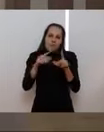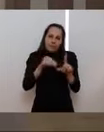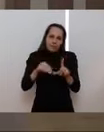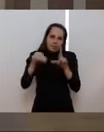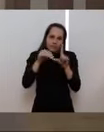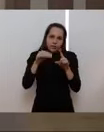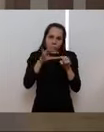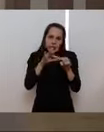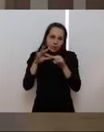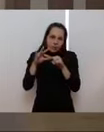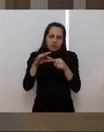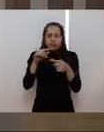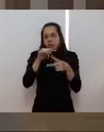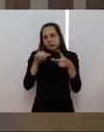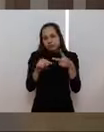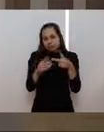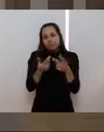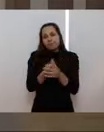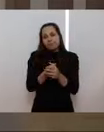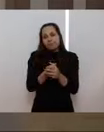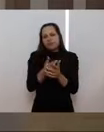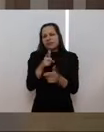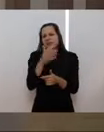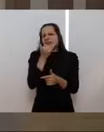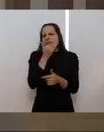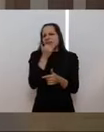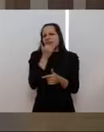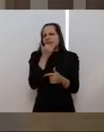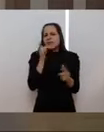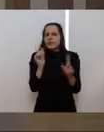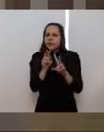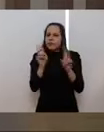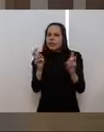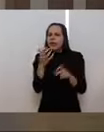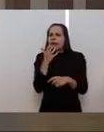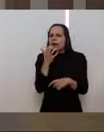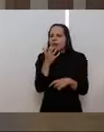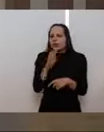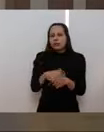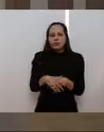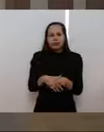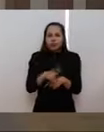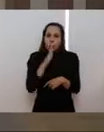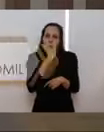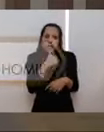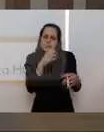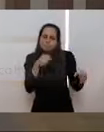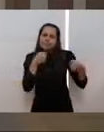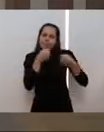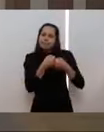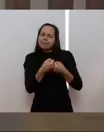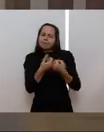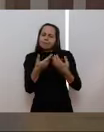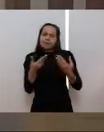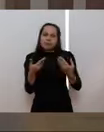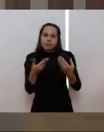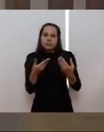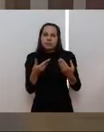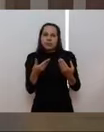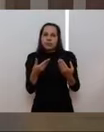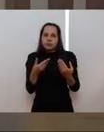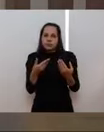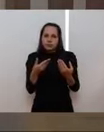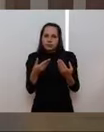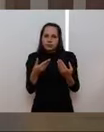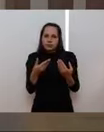especialidad qué sucede en el escenario en que no existe un convenio que sería alguna de esas